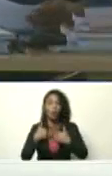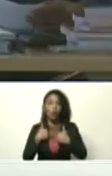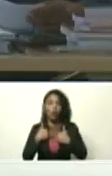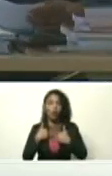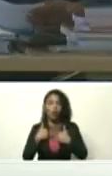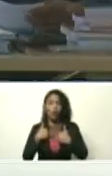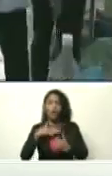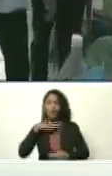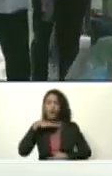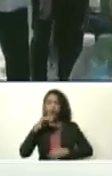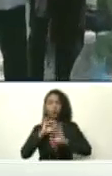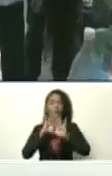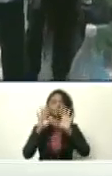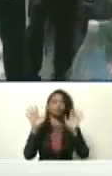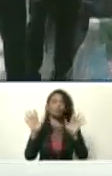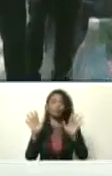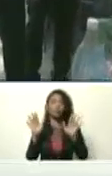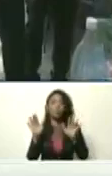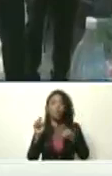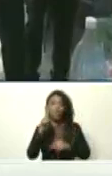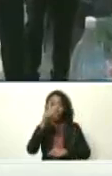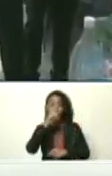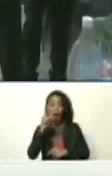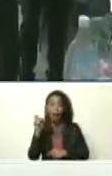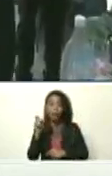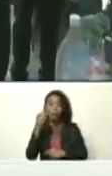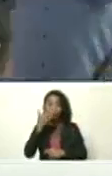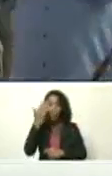brillante. Y hace un año se nos fue.